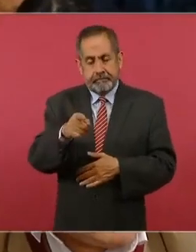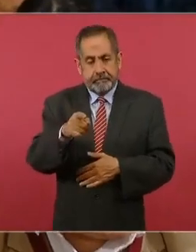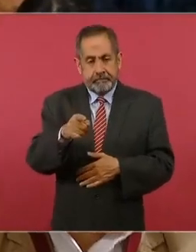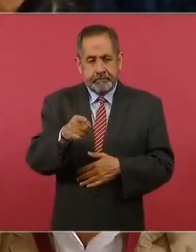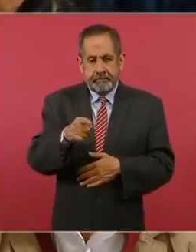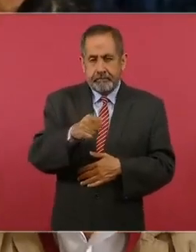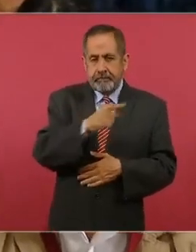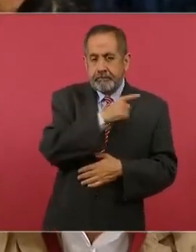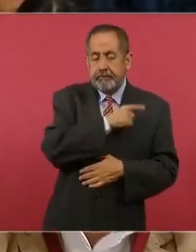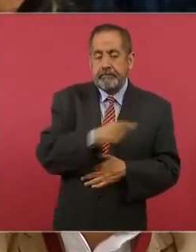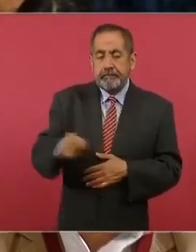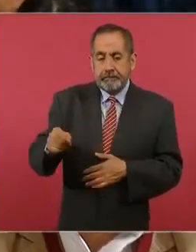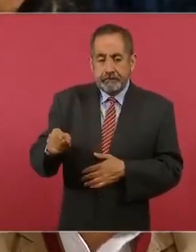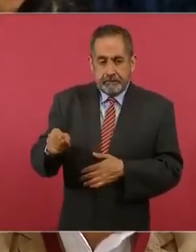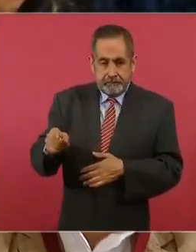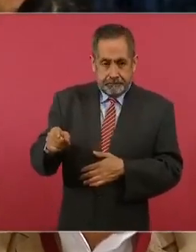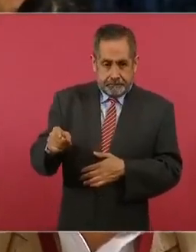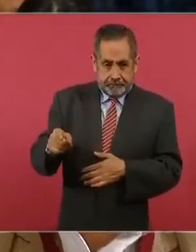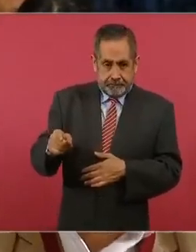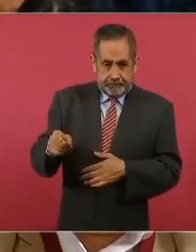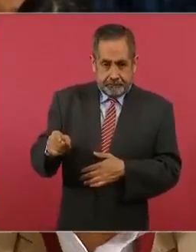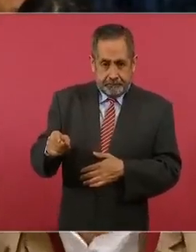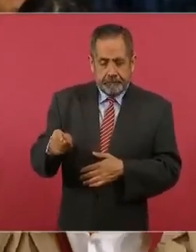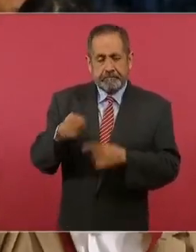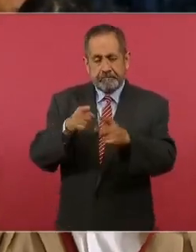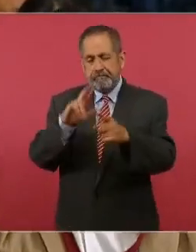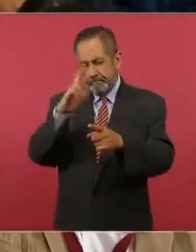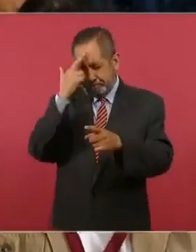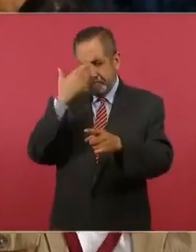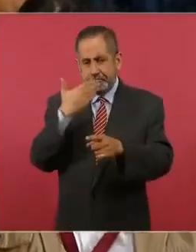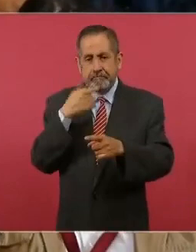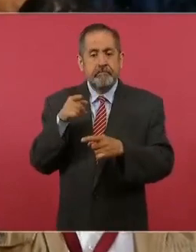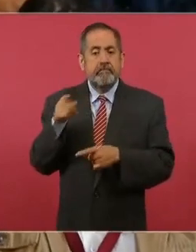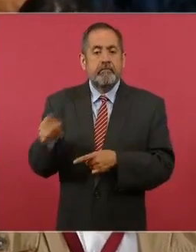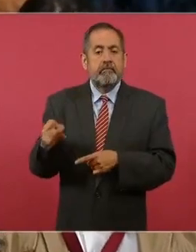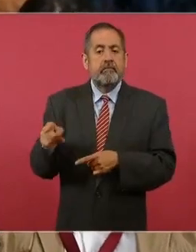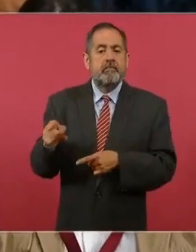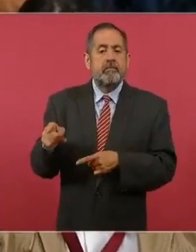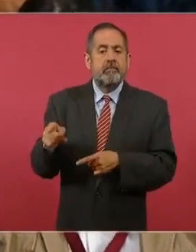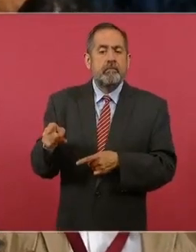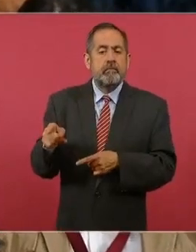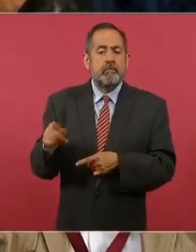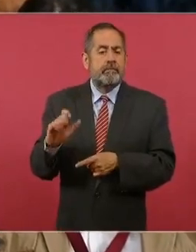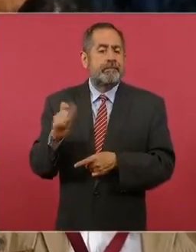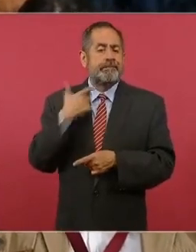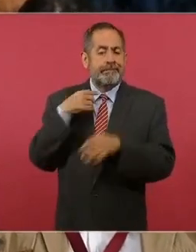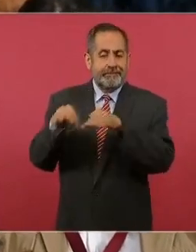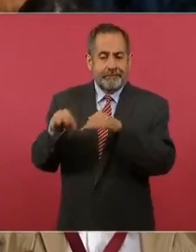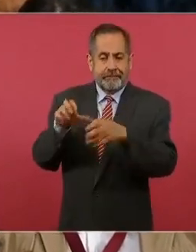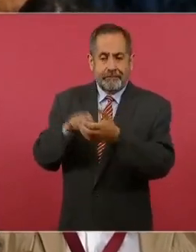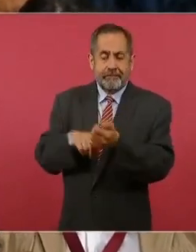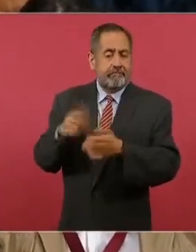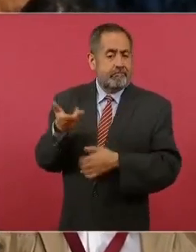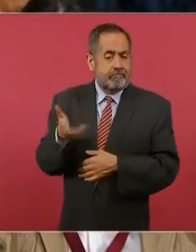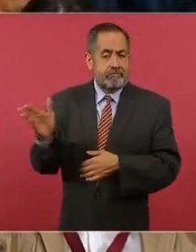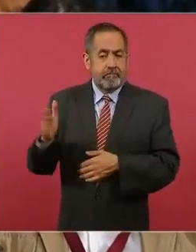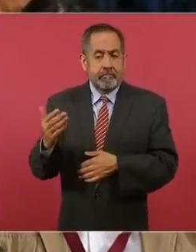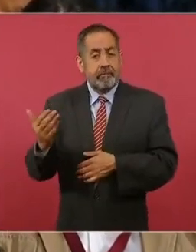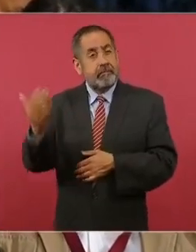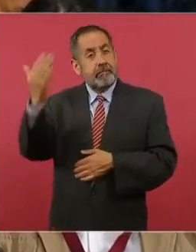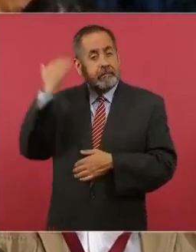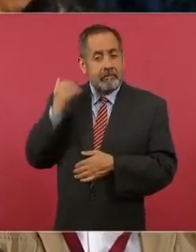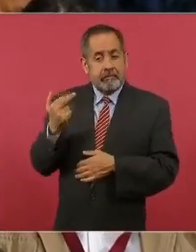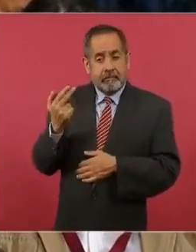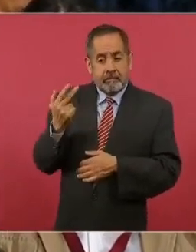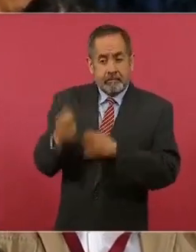va a traer lo va a recordar muy bien. Es un extrabajador despedido injustamente hace ya 25